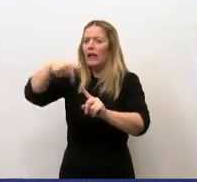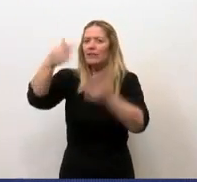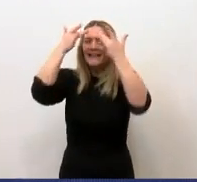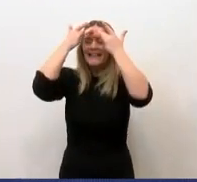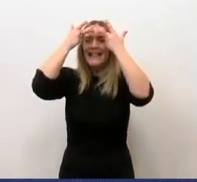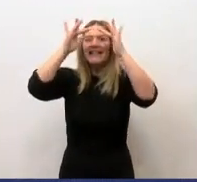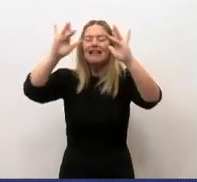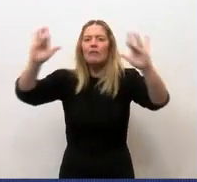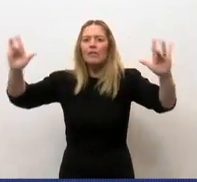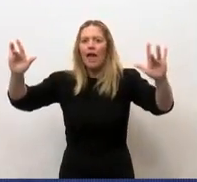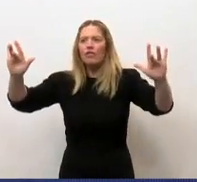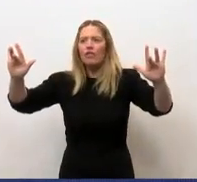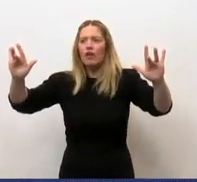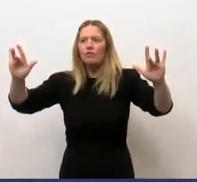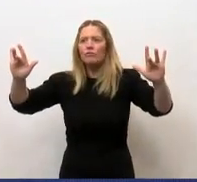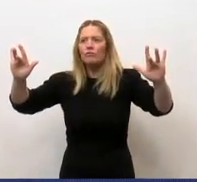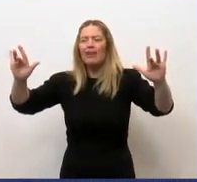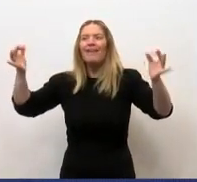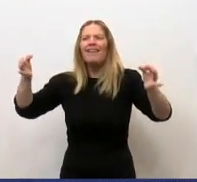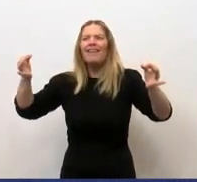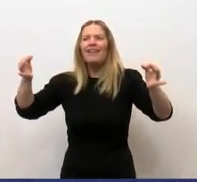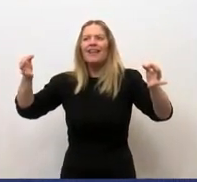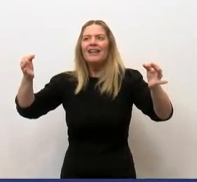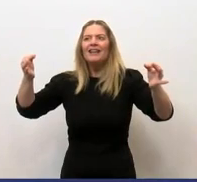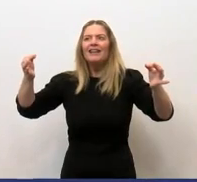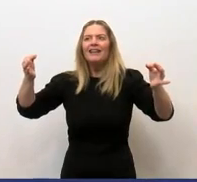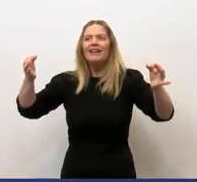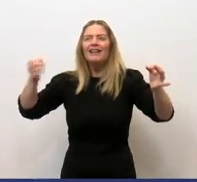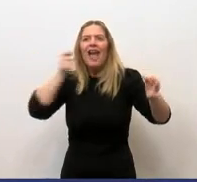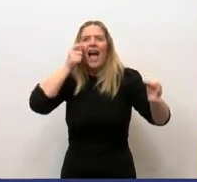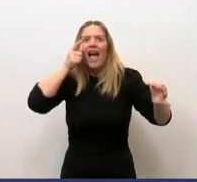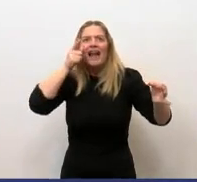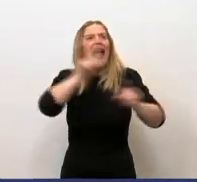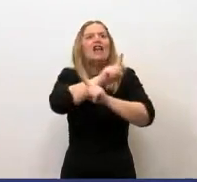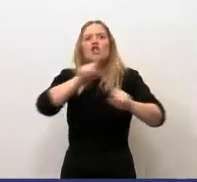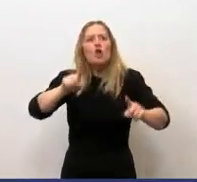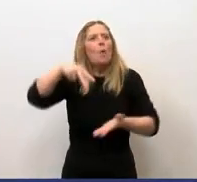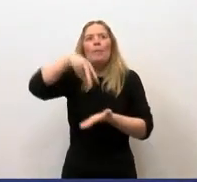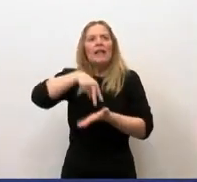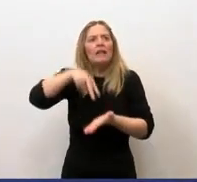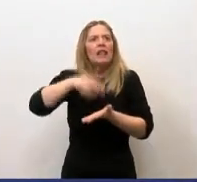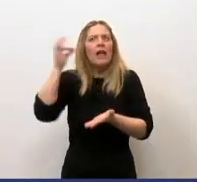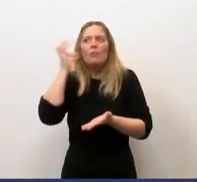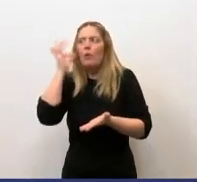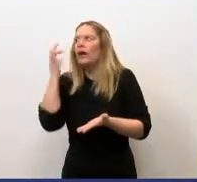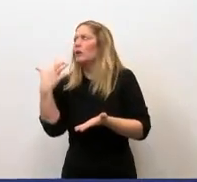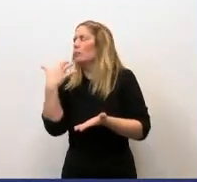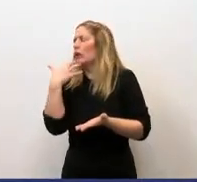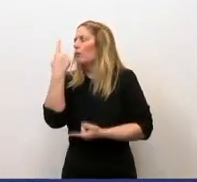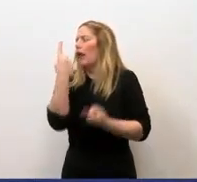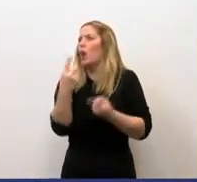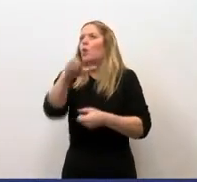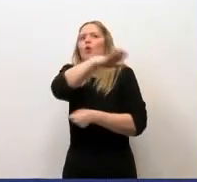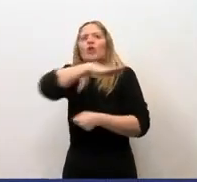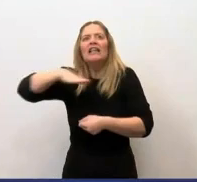sensibilización de la no presencia de mujeres en, no sé, en algunos sitios que sea donde que